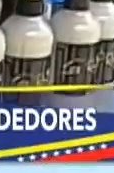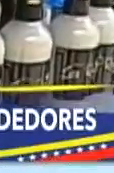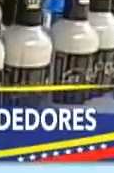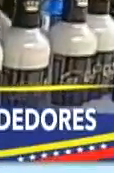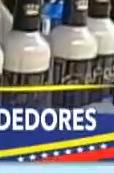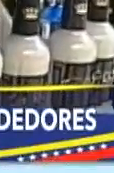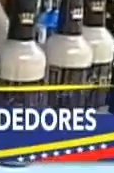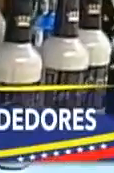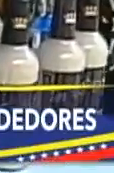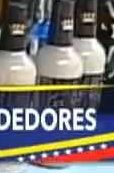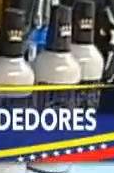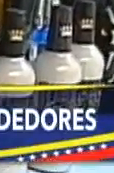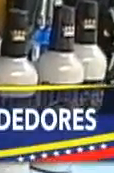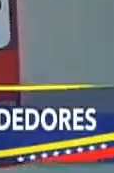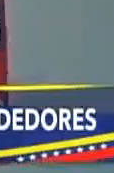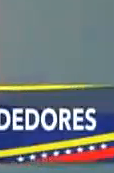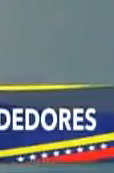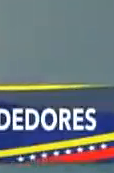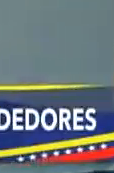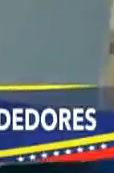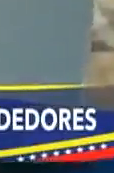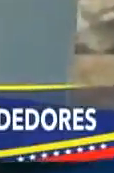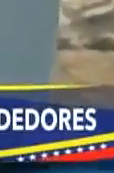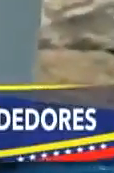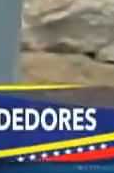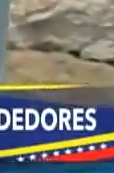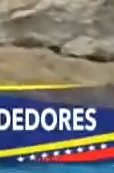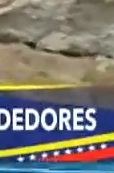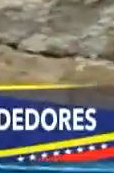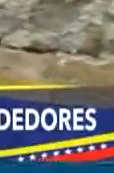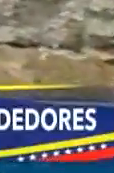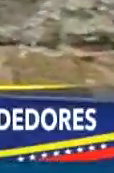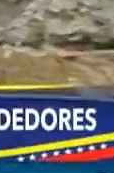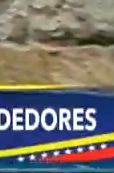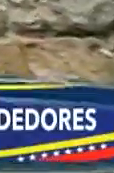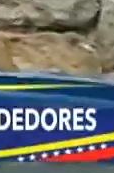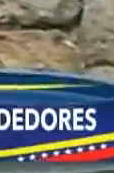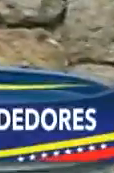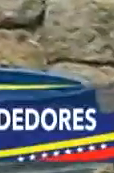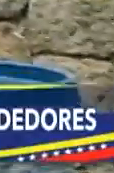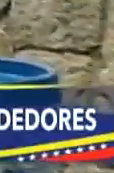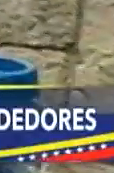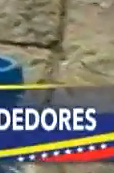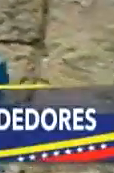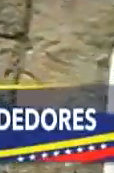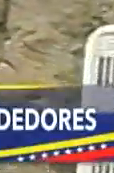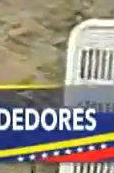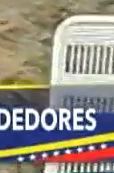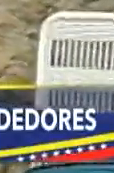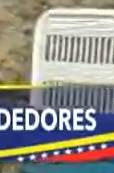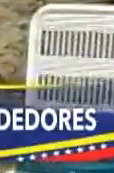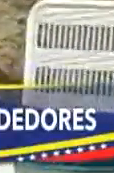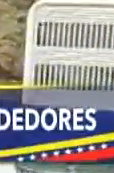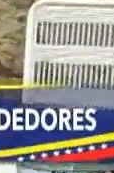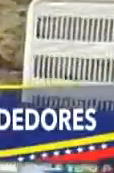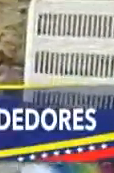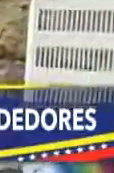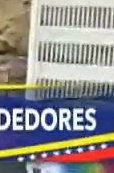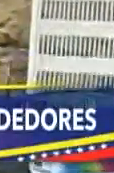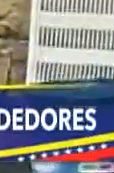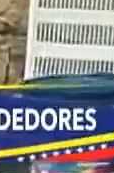la creatividad de nuestro pueblo que no se rinde, que no baja la cabeza y que va saliendo adelante por encima de las dificultades,